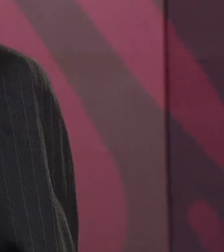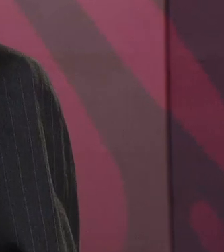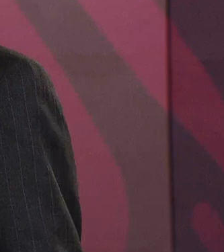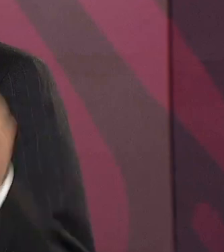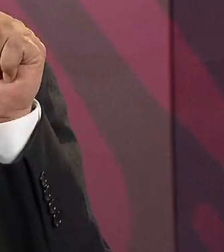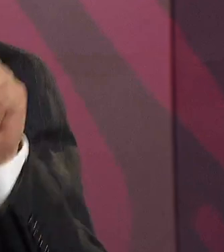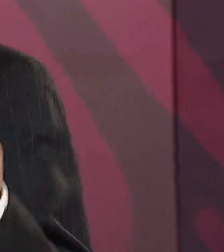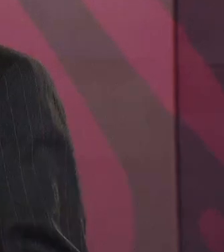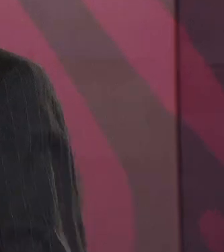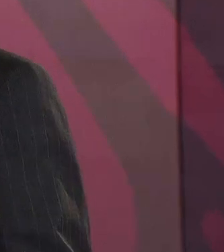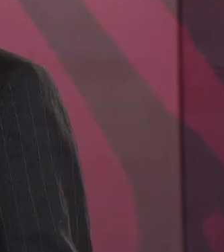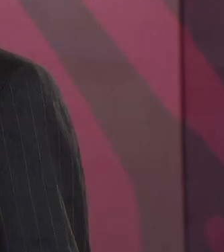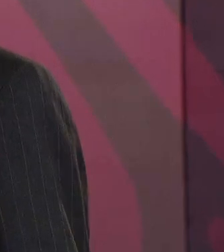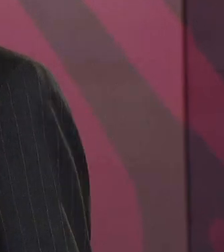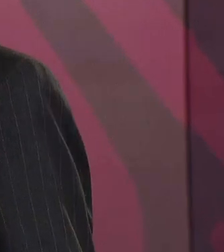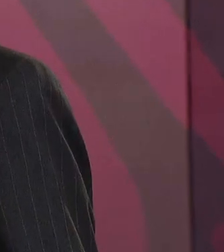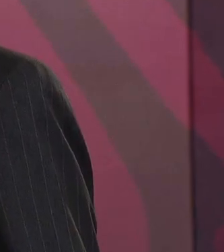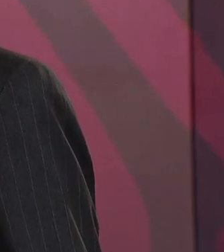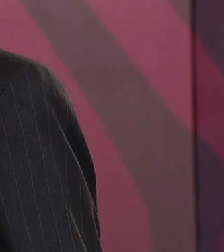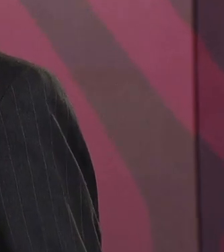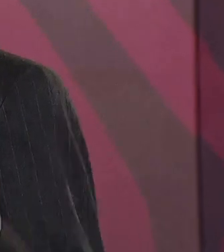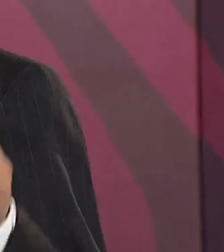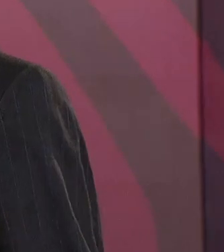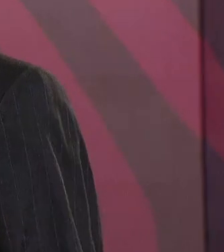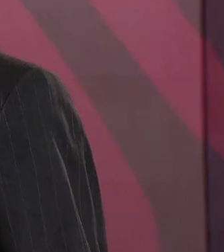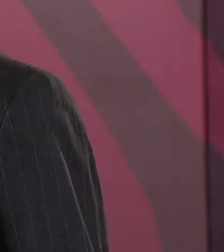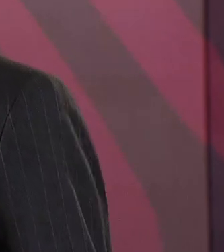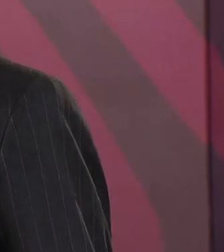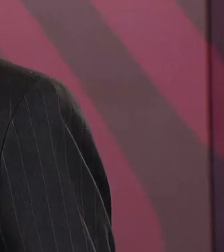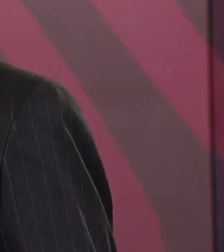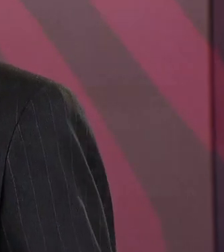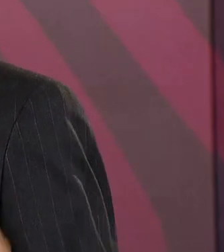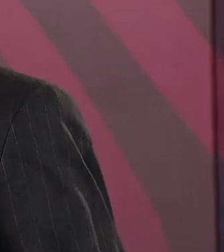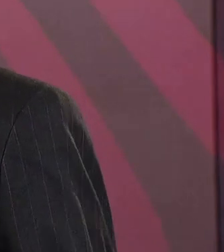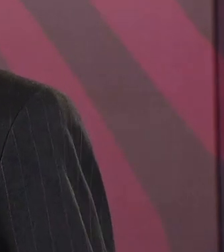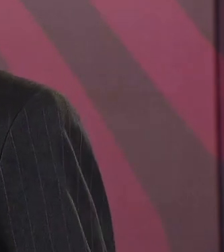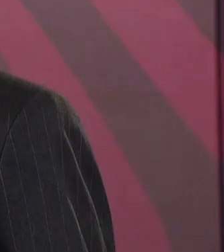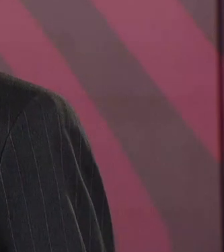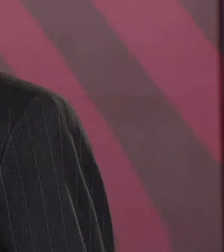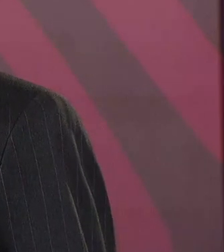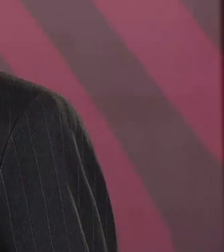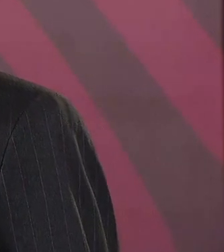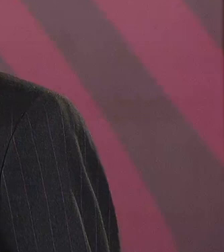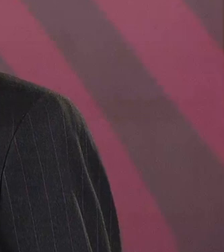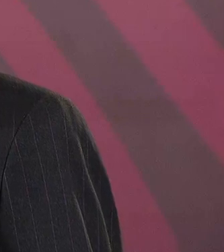se va a garantizar el derecho del pueblo a la salud